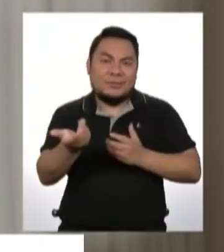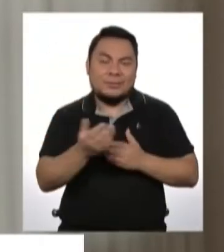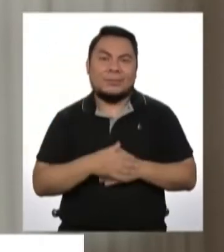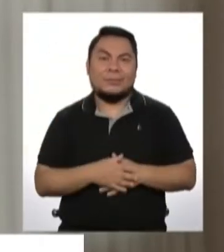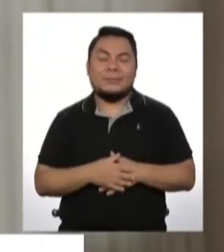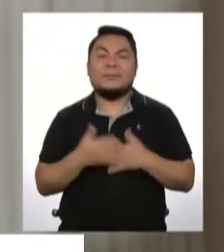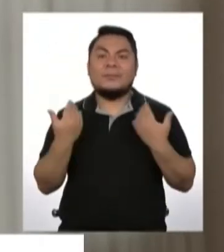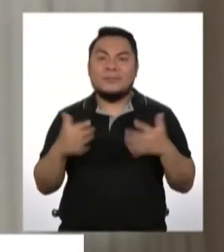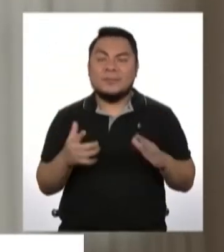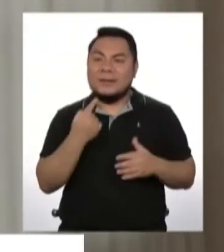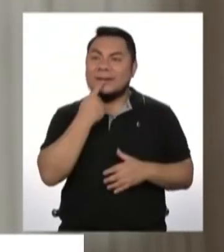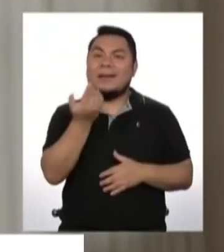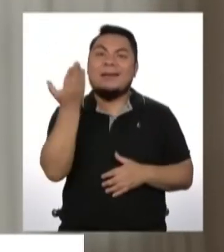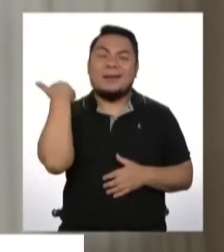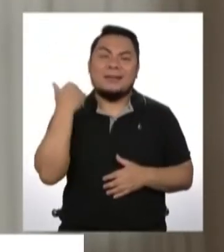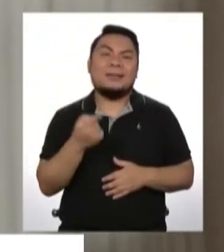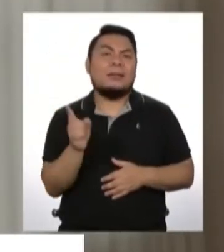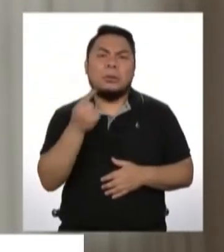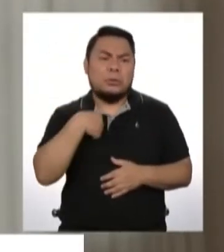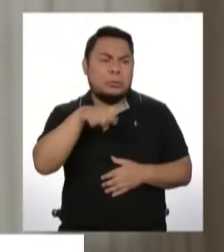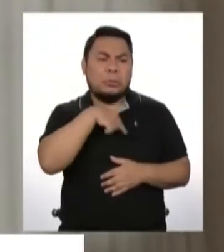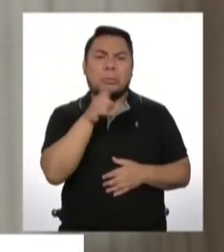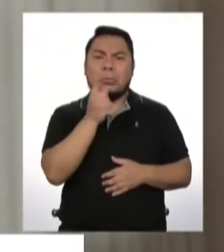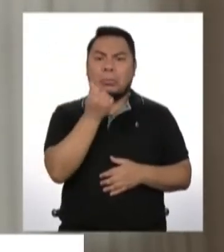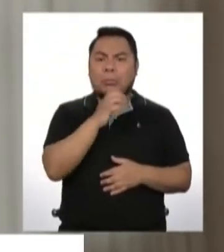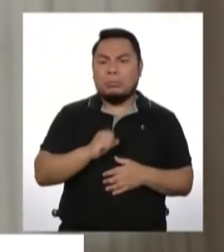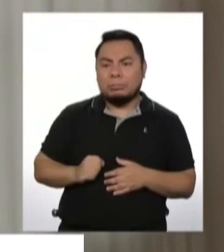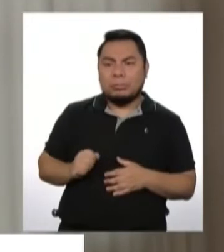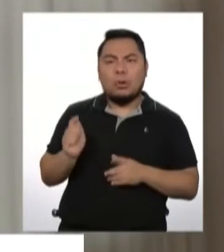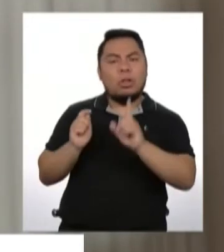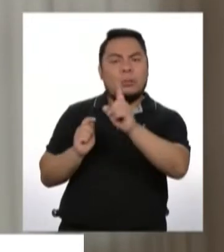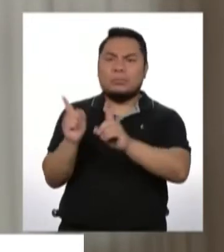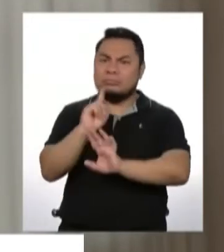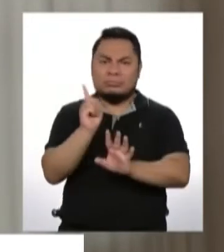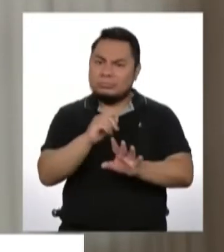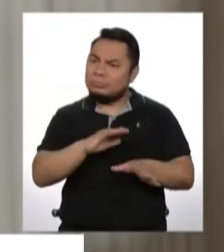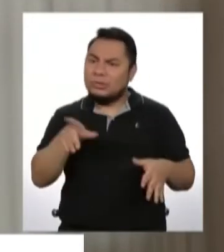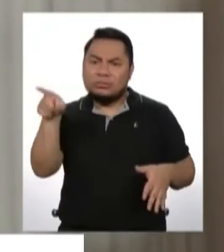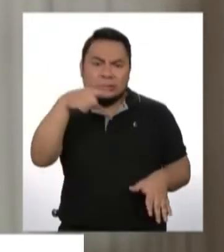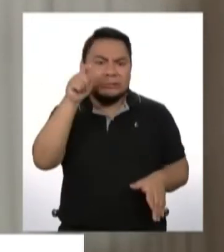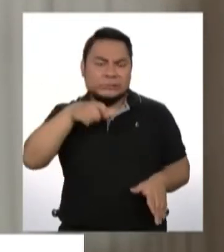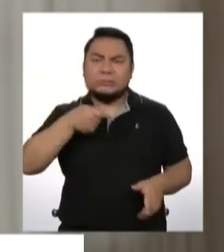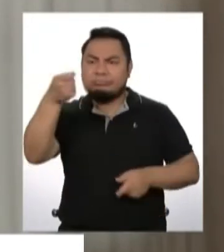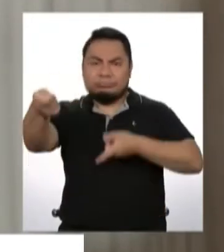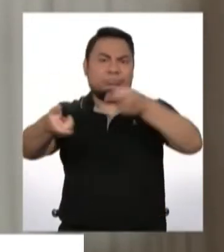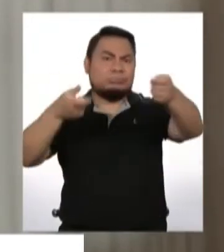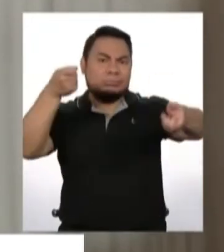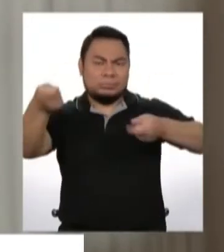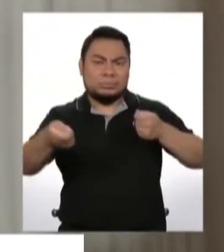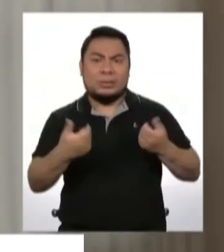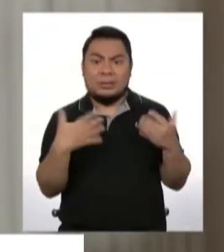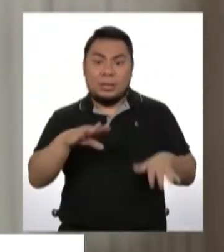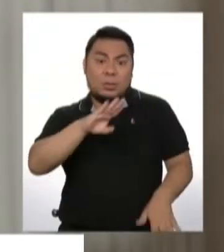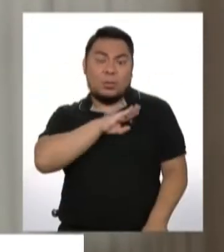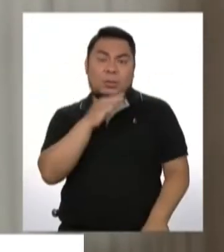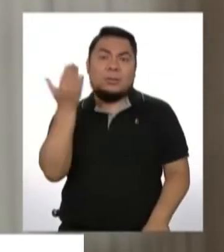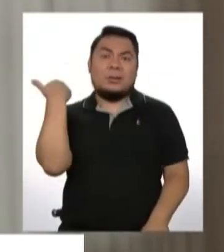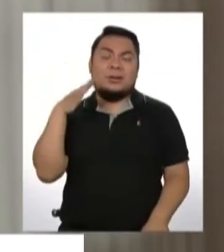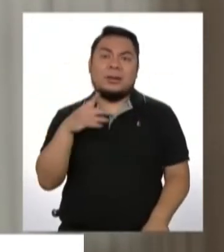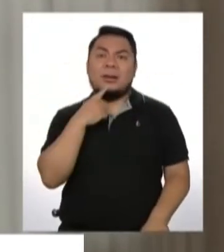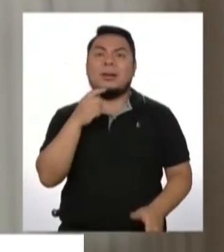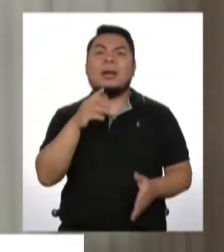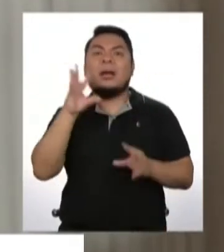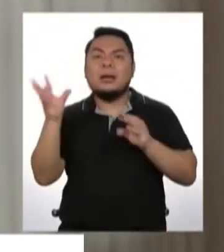Ya hemos dicho antes que no vamos a escatimar los recursos que sean necesarios y en ese contexto, desde el jueves ha llegado una